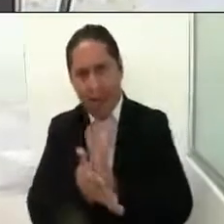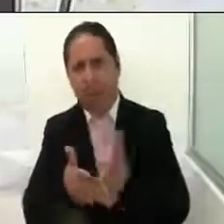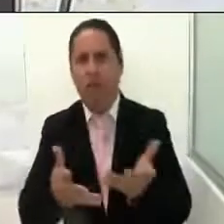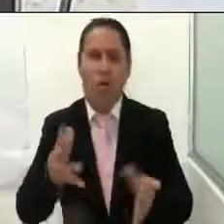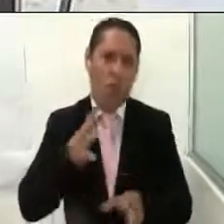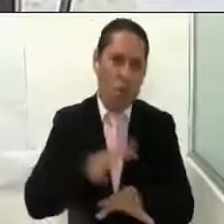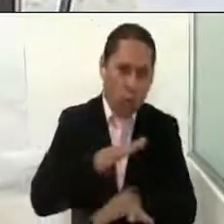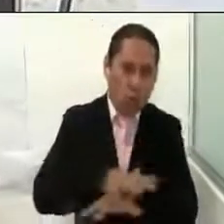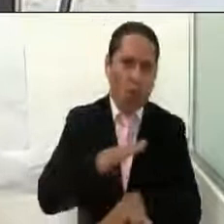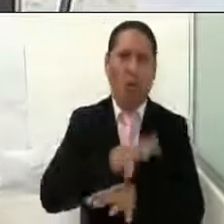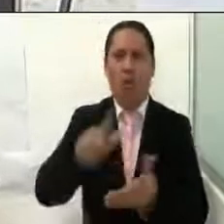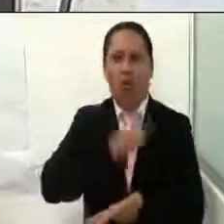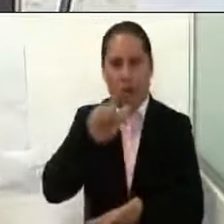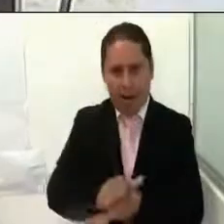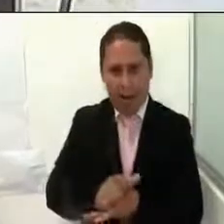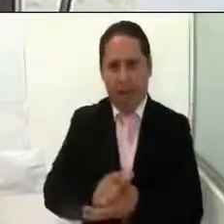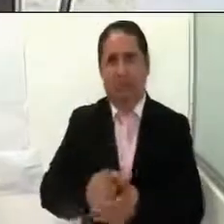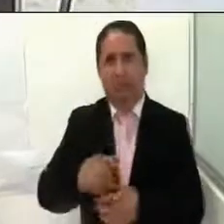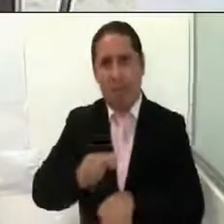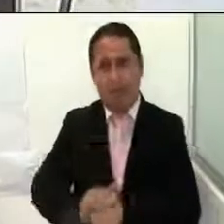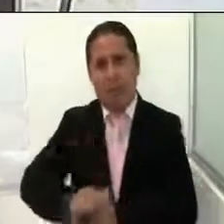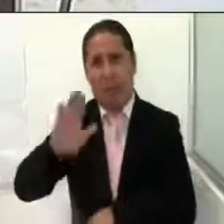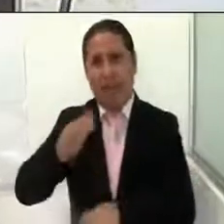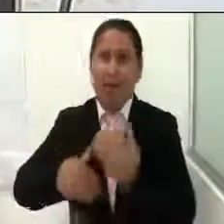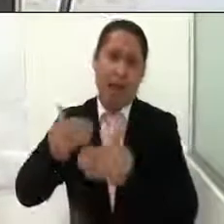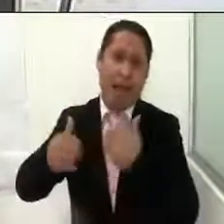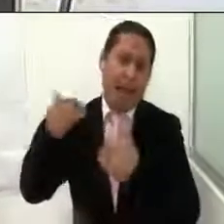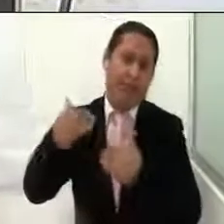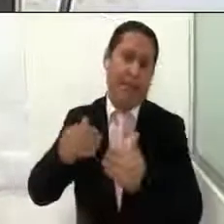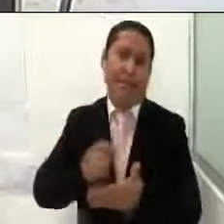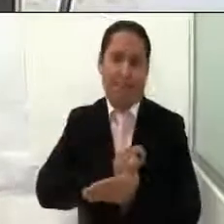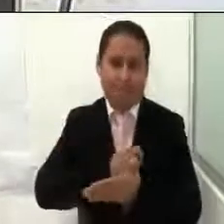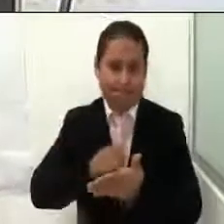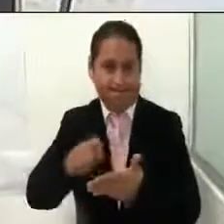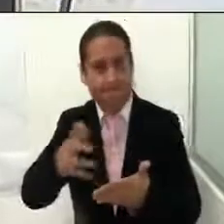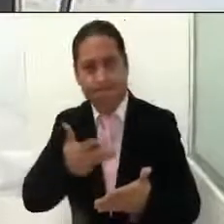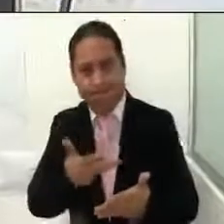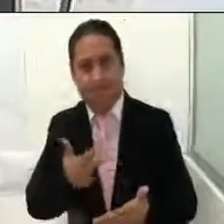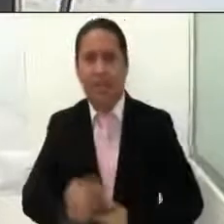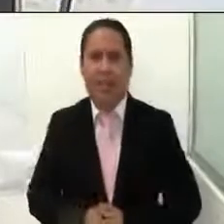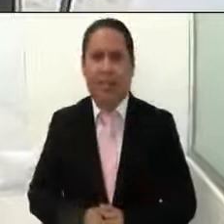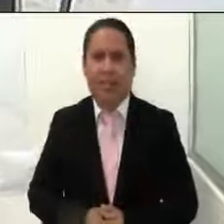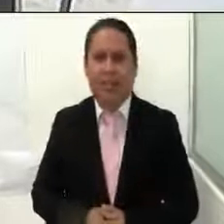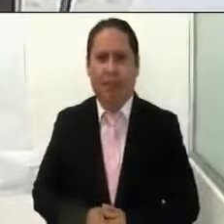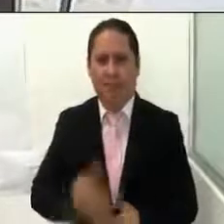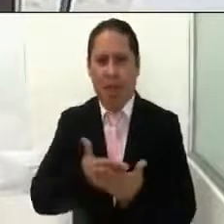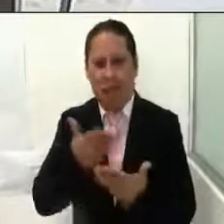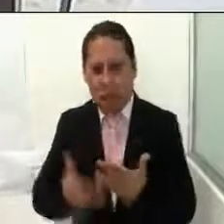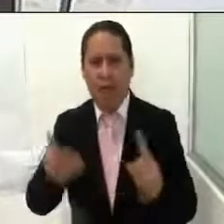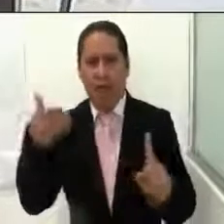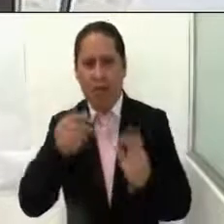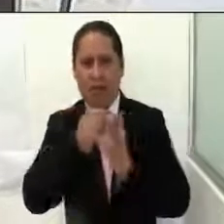nuestra legislación es mayor a lo antes aquí descrito a sí mismo y con fundamento en los